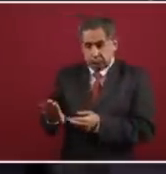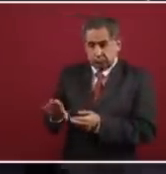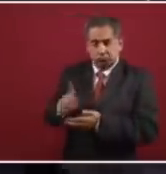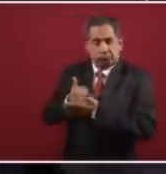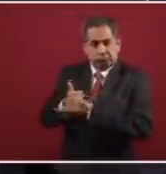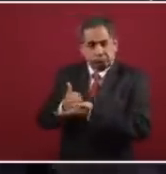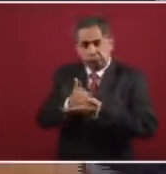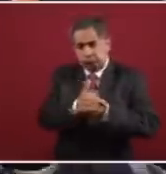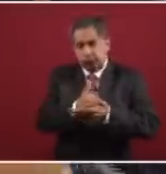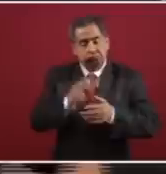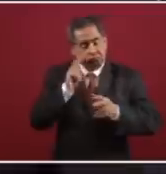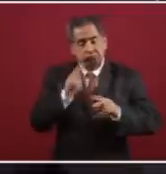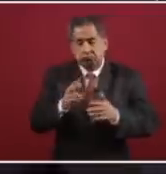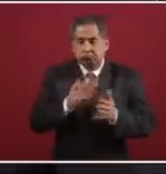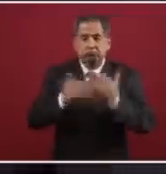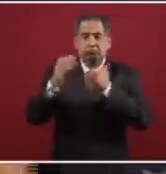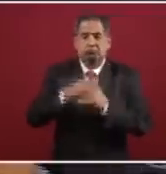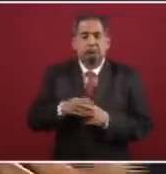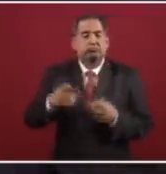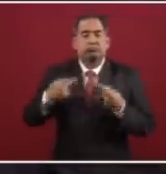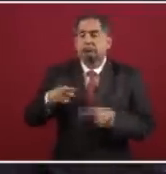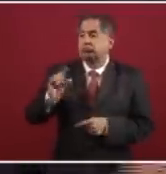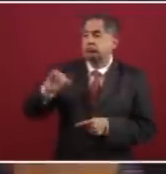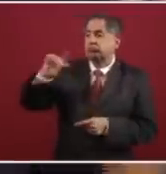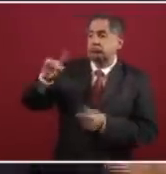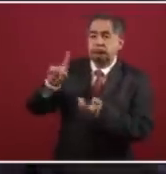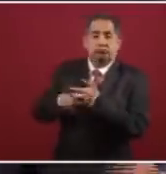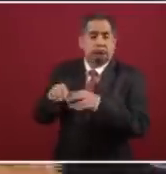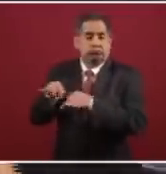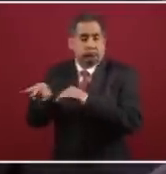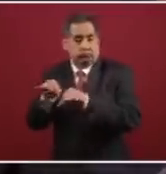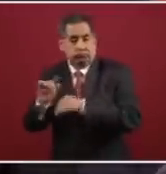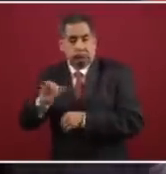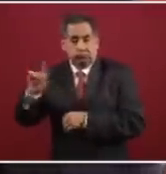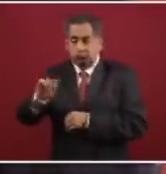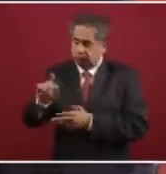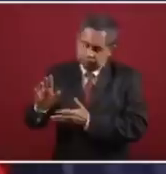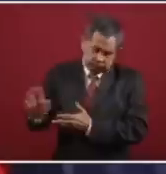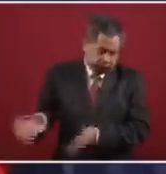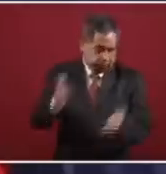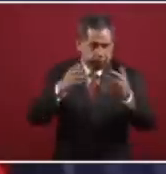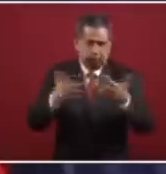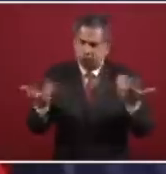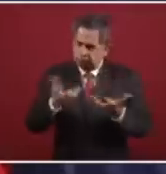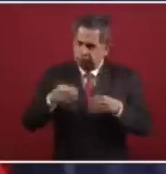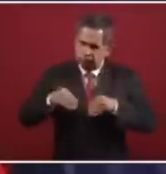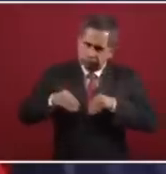y que los servidores públicos, todos al campo,